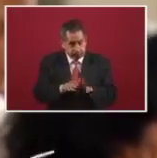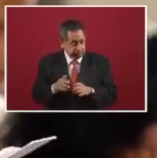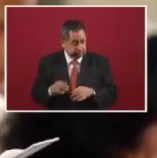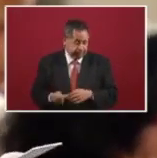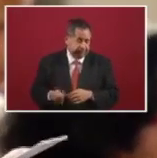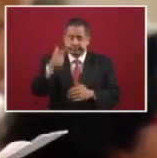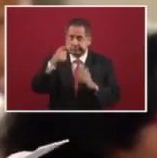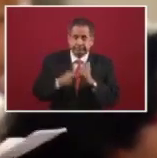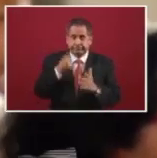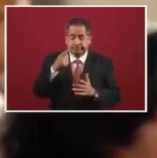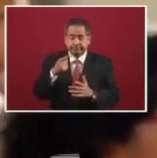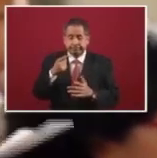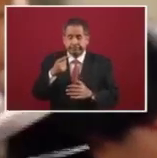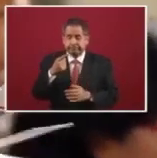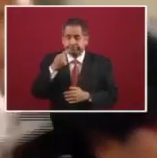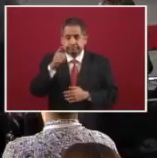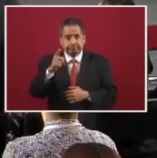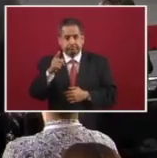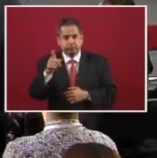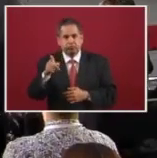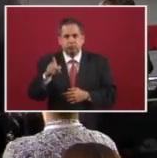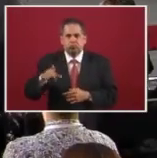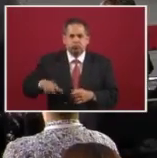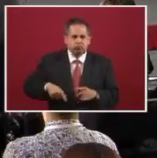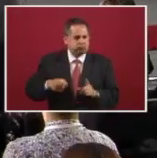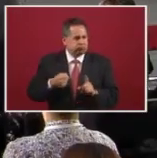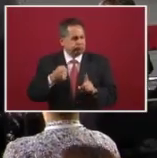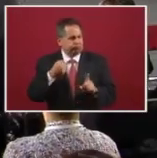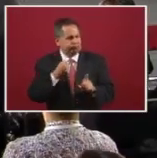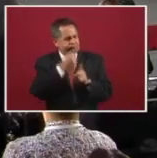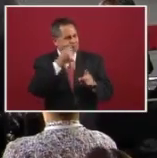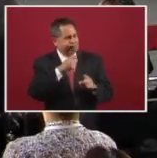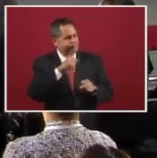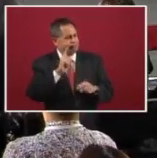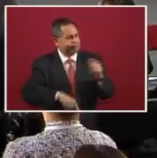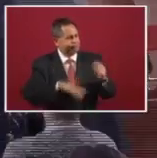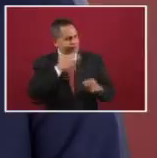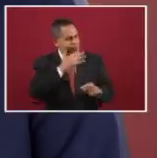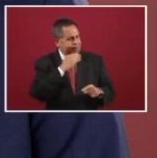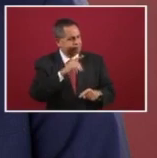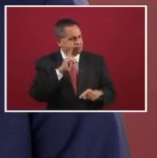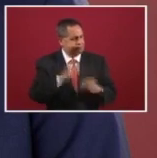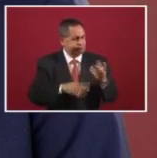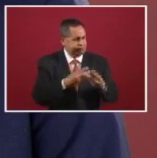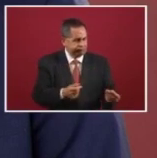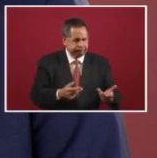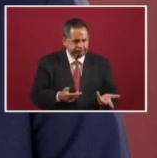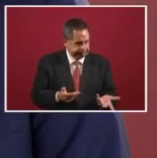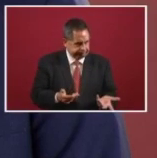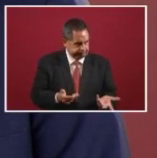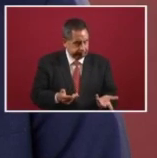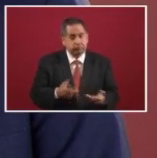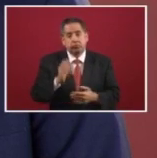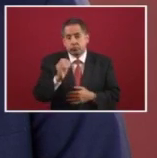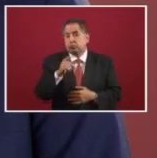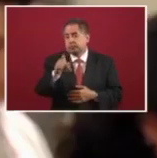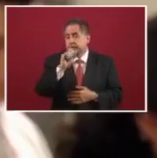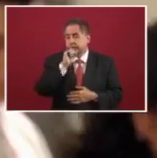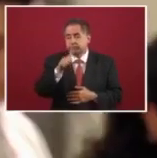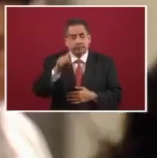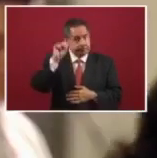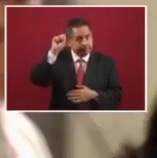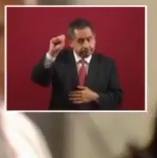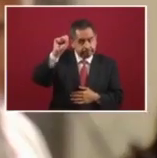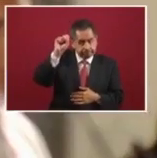primer golpe de su gobierno. Y en este mismo sentido, sobre sindicalismo, quisiera saber